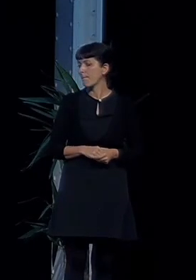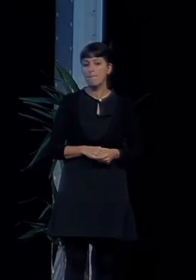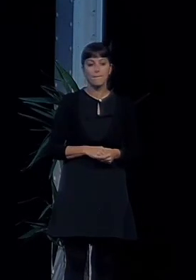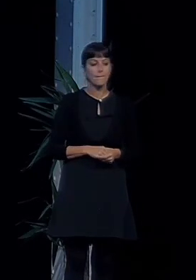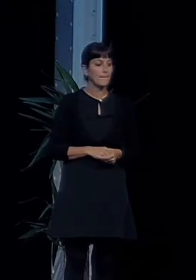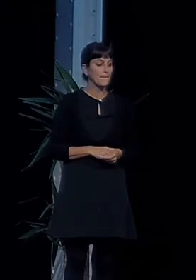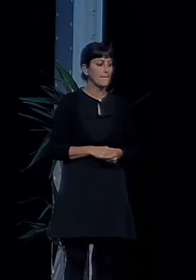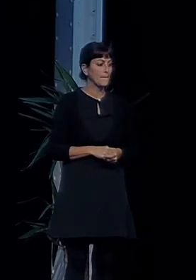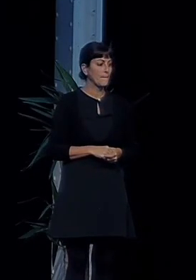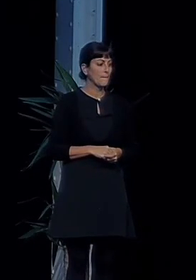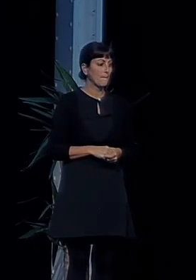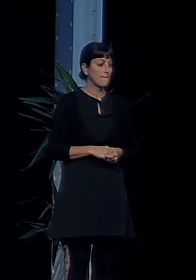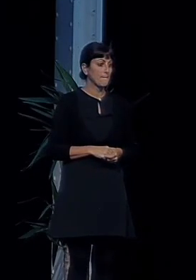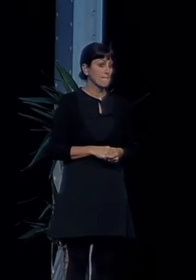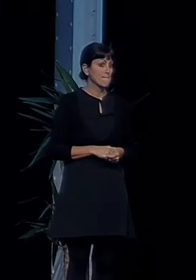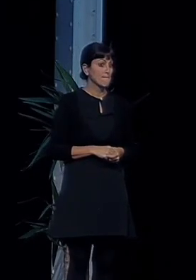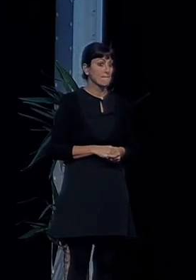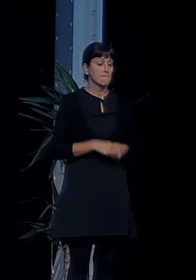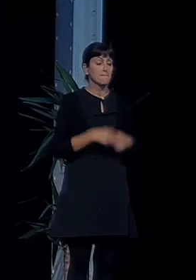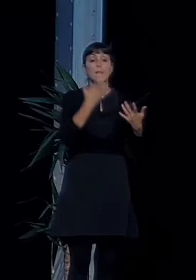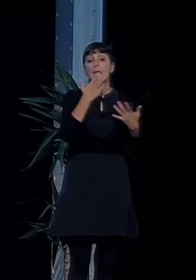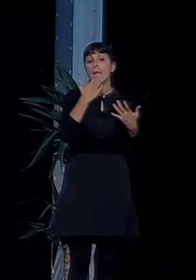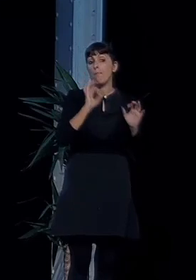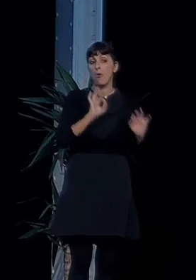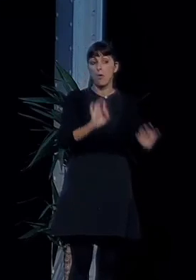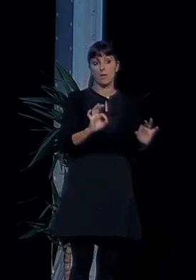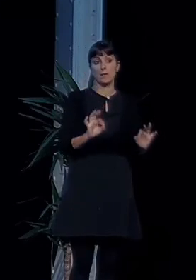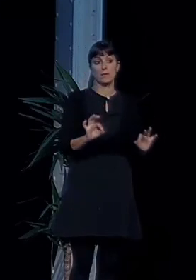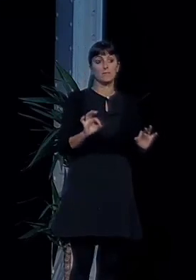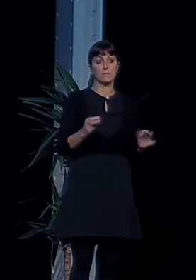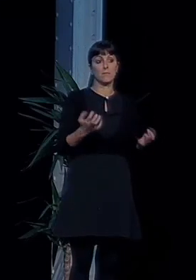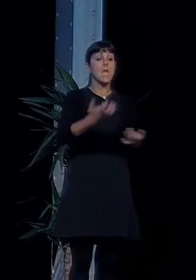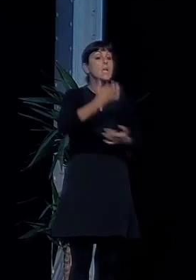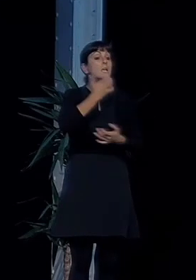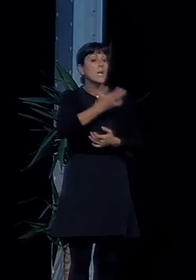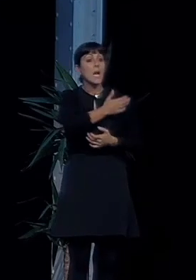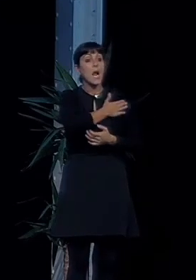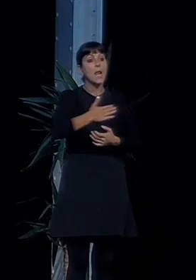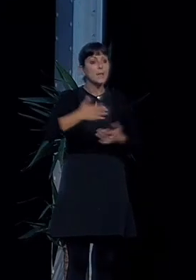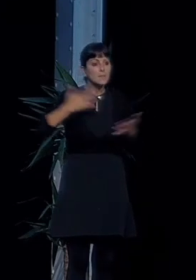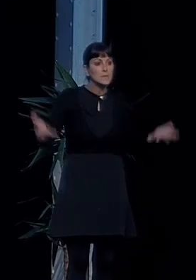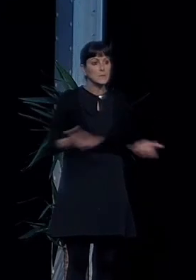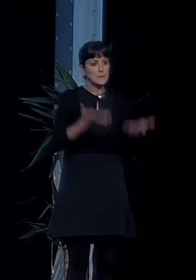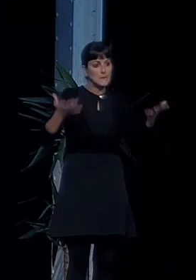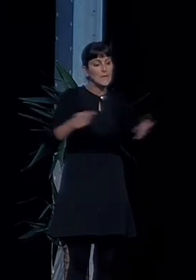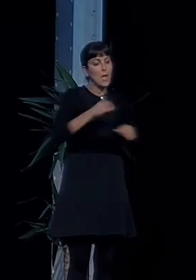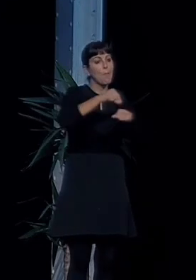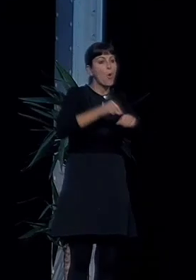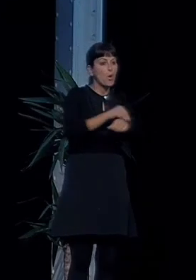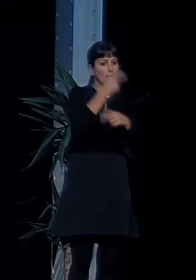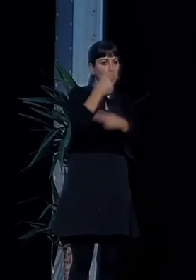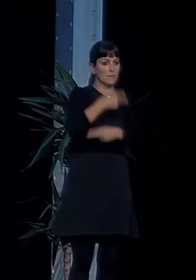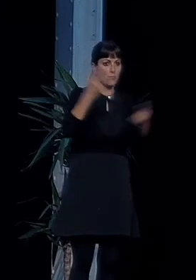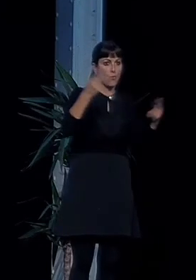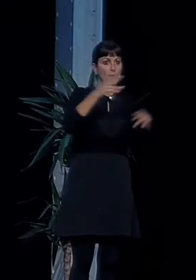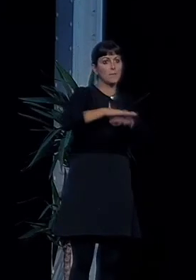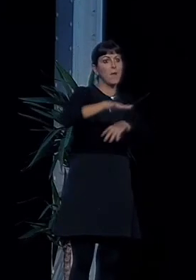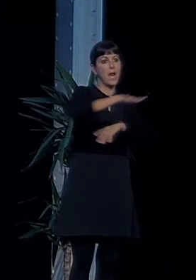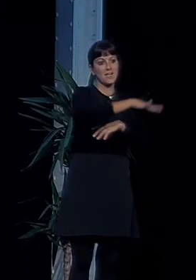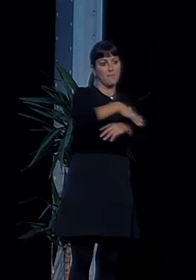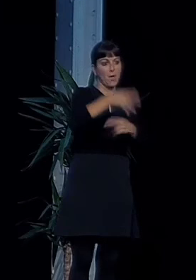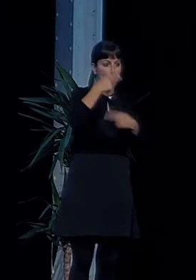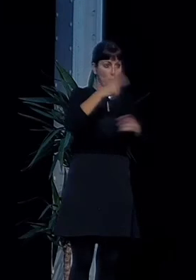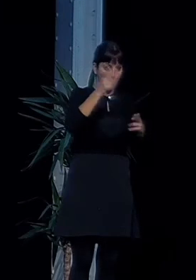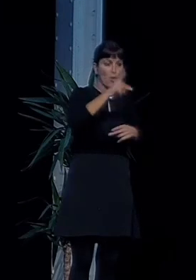¿no? Pero te pongo otro ejemplo, o sea, si realmente queremos profundizar en políticas públicas que lo que hagan es mostrarnos que el espacio público también es de las